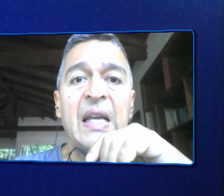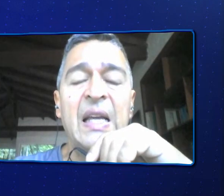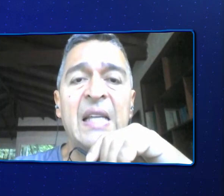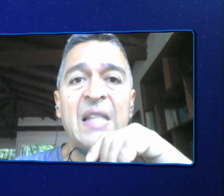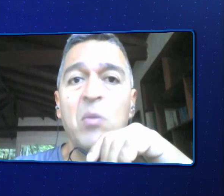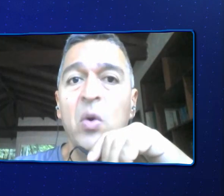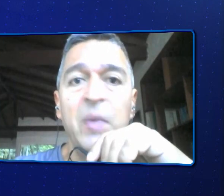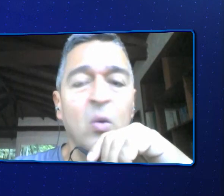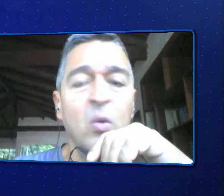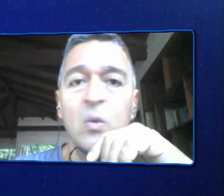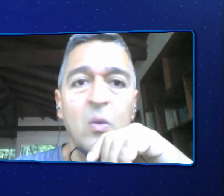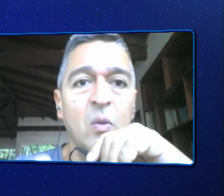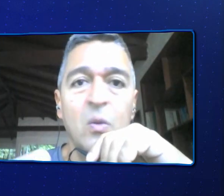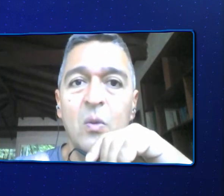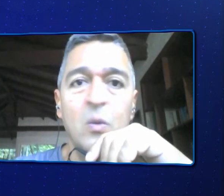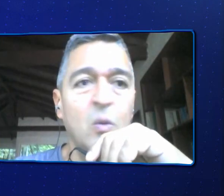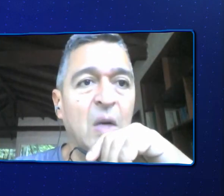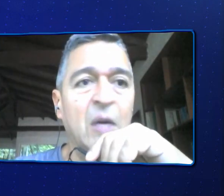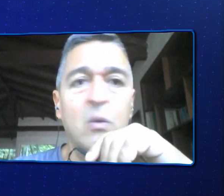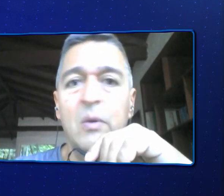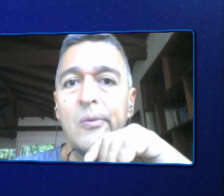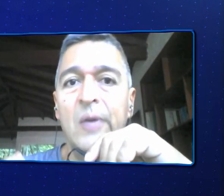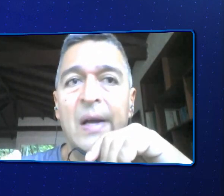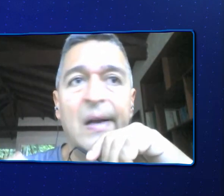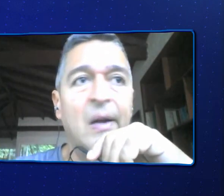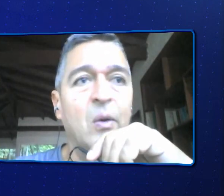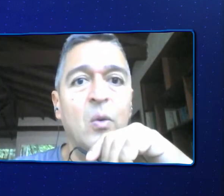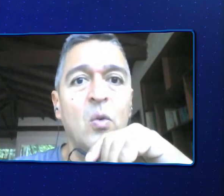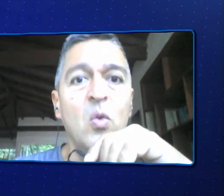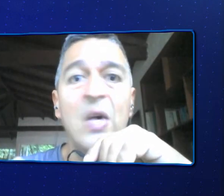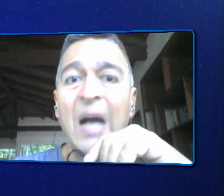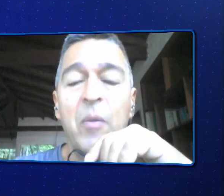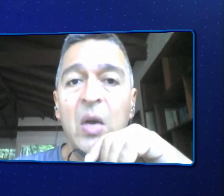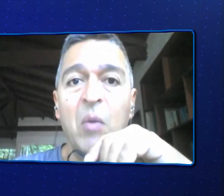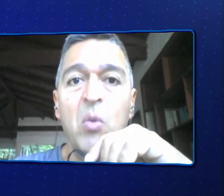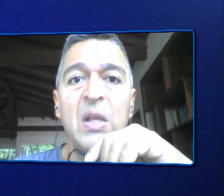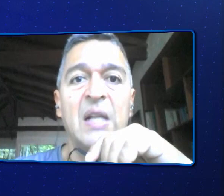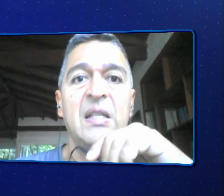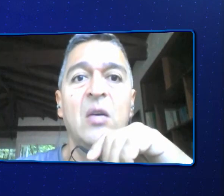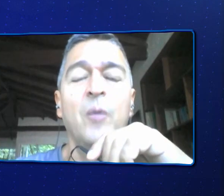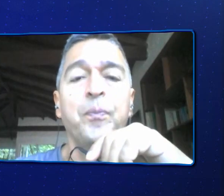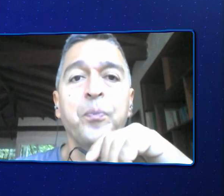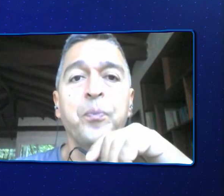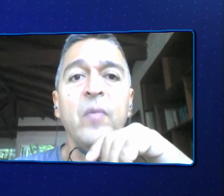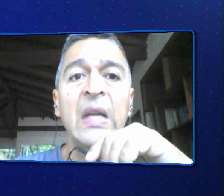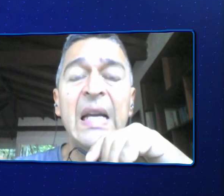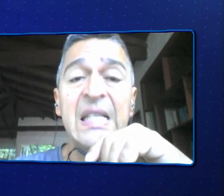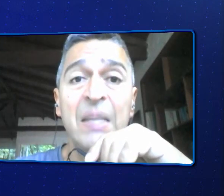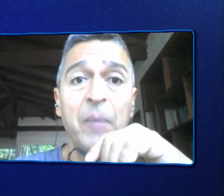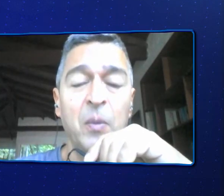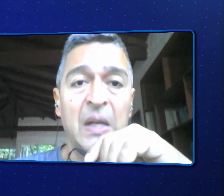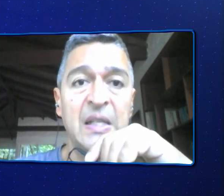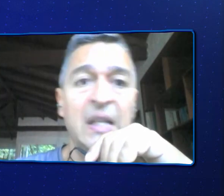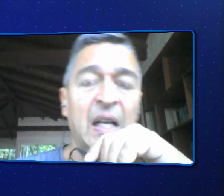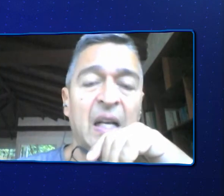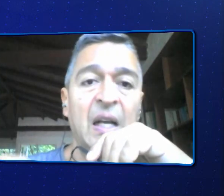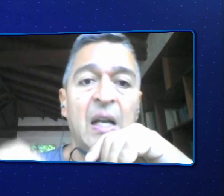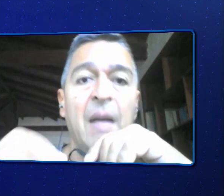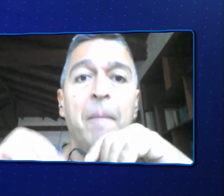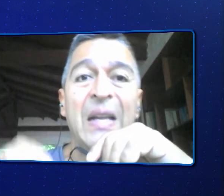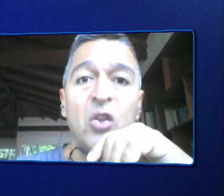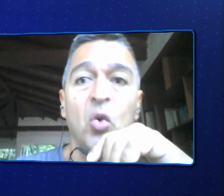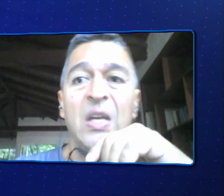manera que está en movimiento un un una un cambio digamos muy drástico Es temprano para